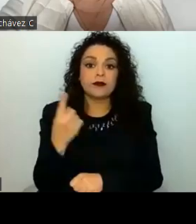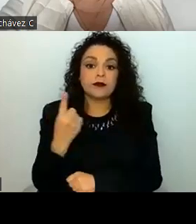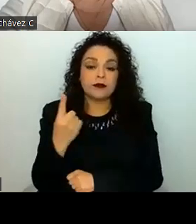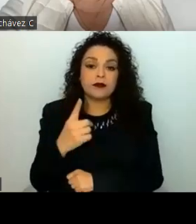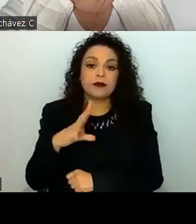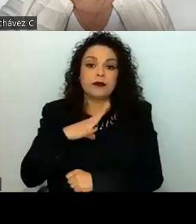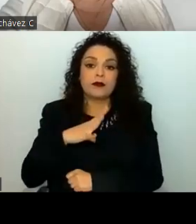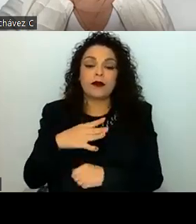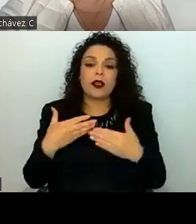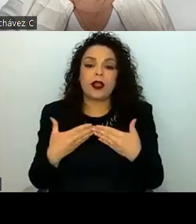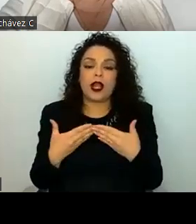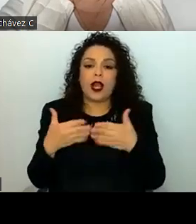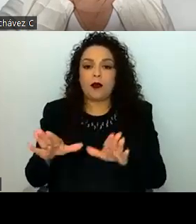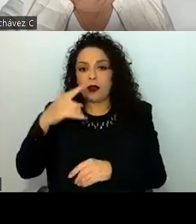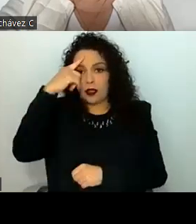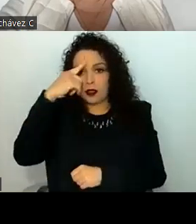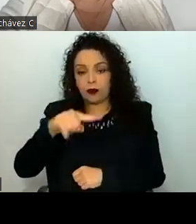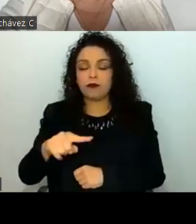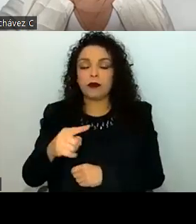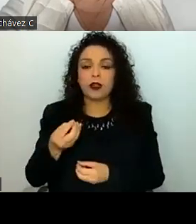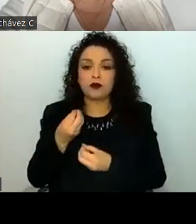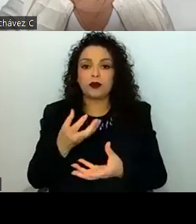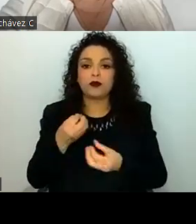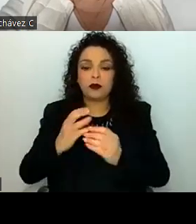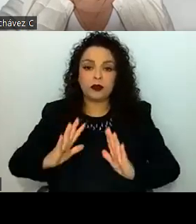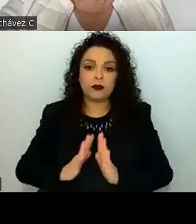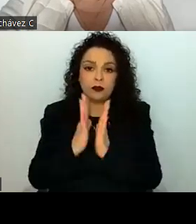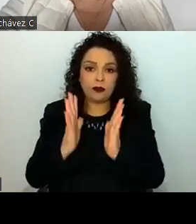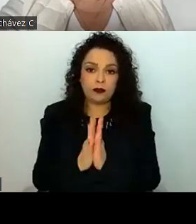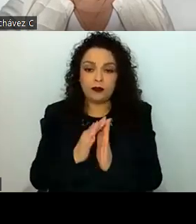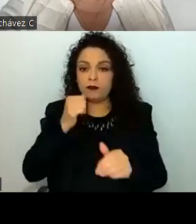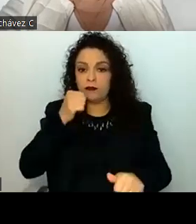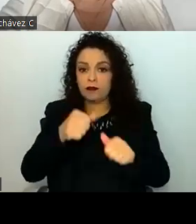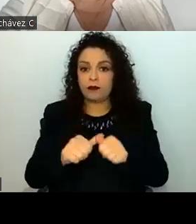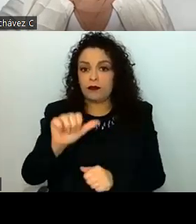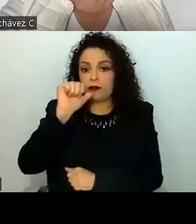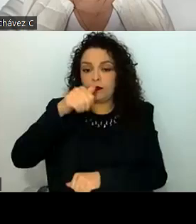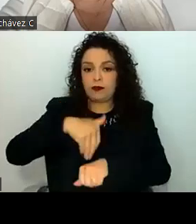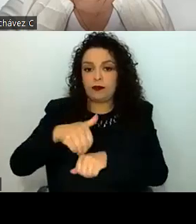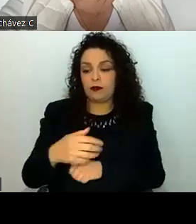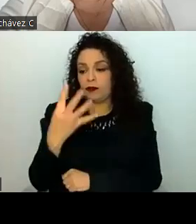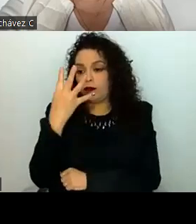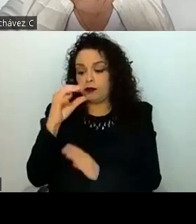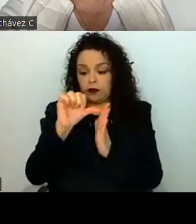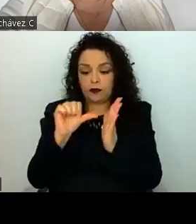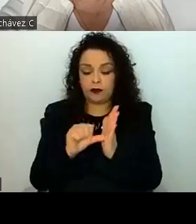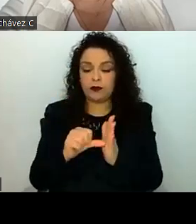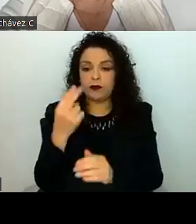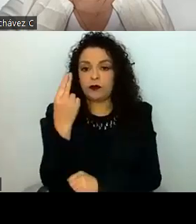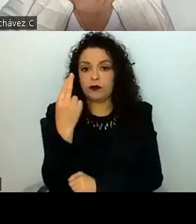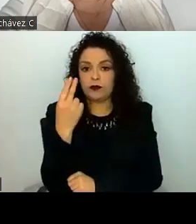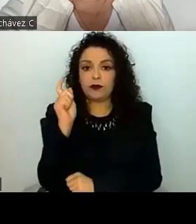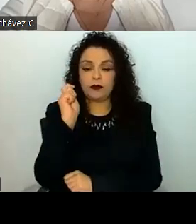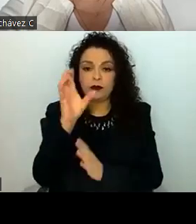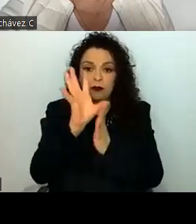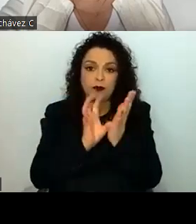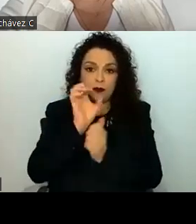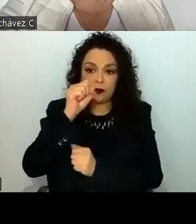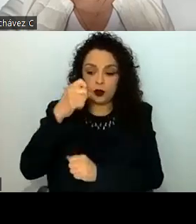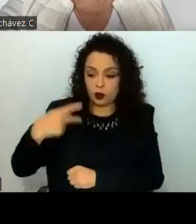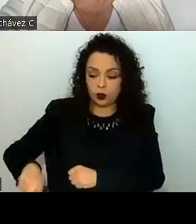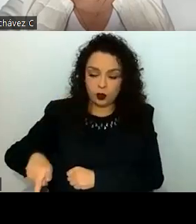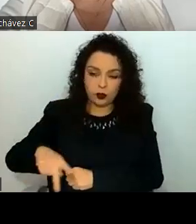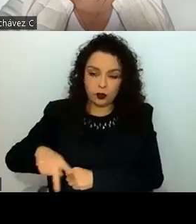el proceso legislativo de conformidad con el apartado A, numeral 4 del artículo 25 de la Constitución Política de la Ciudad de